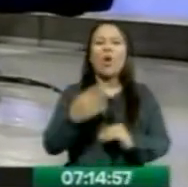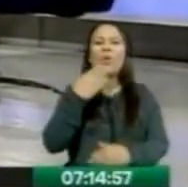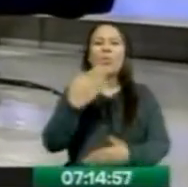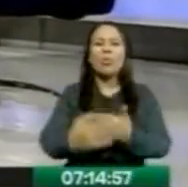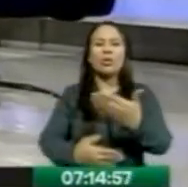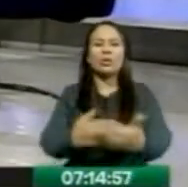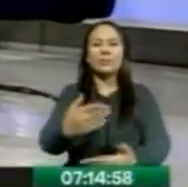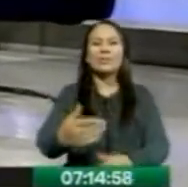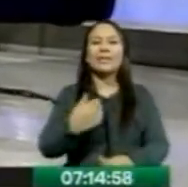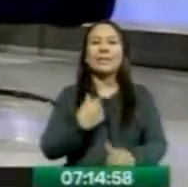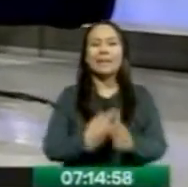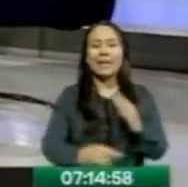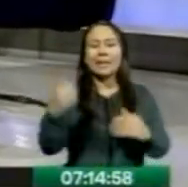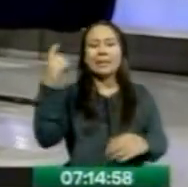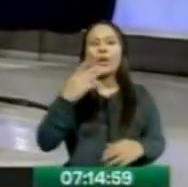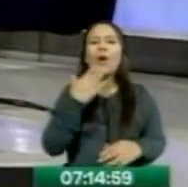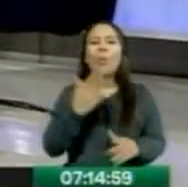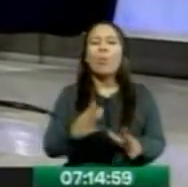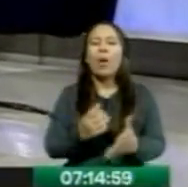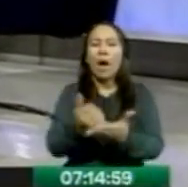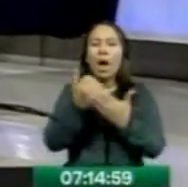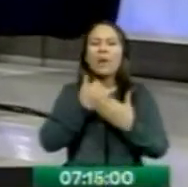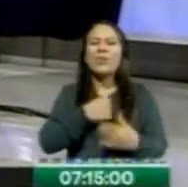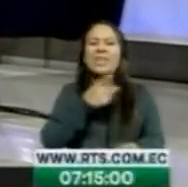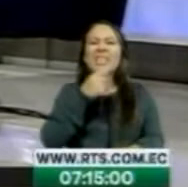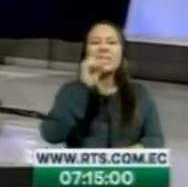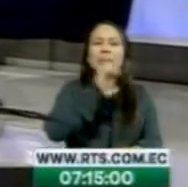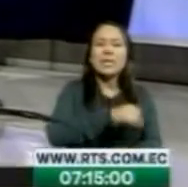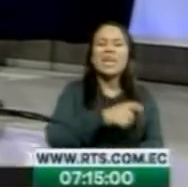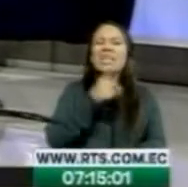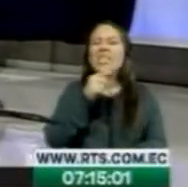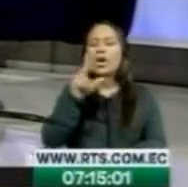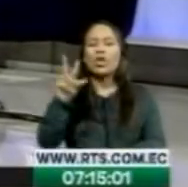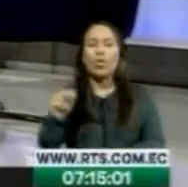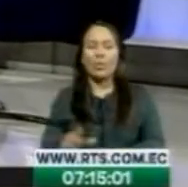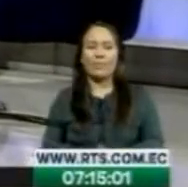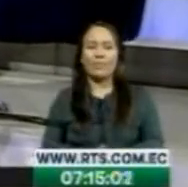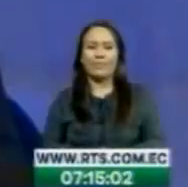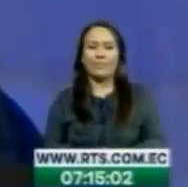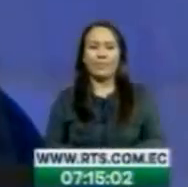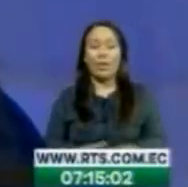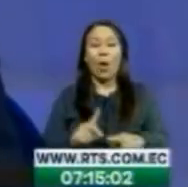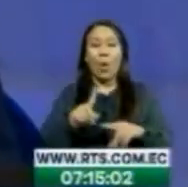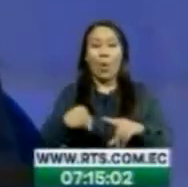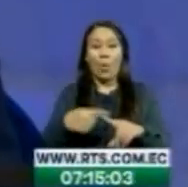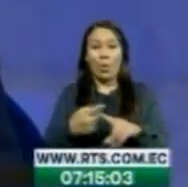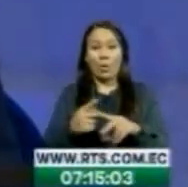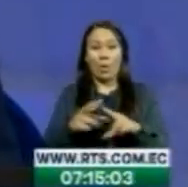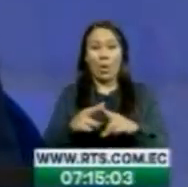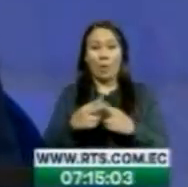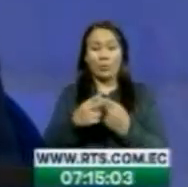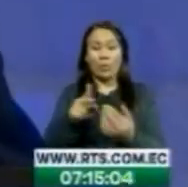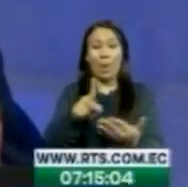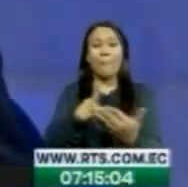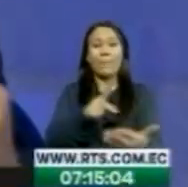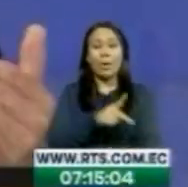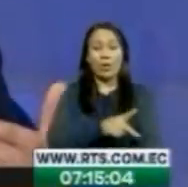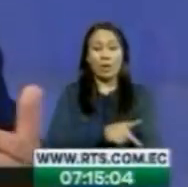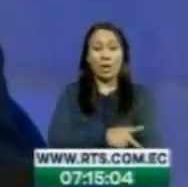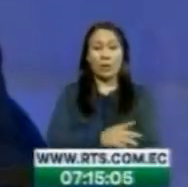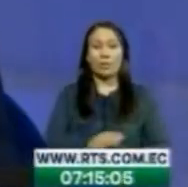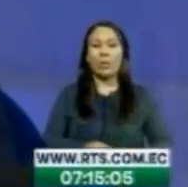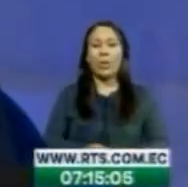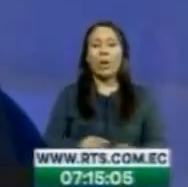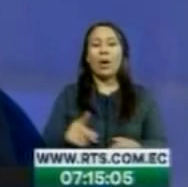procedimiento? ¿Qué tratamiento? ¿Todos se benefician? ¿Quiénes no? ¿Quiénes sí? Bueno, desde que empezó el proyecto, a tratarse el